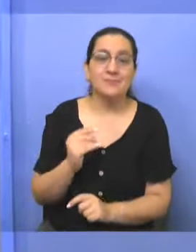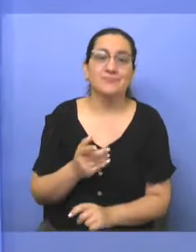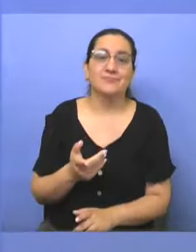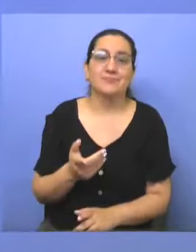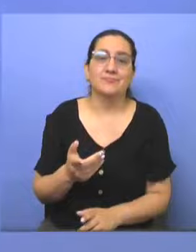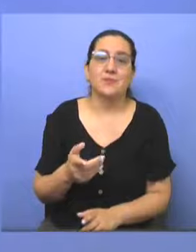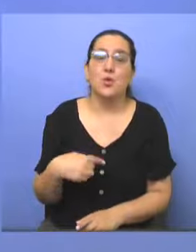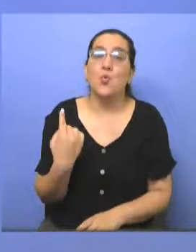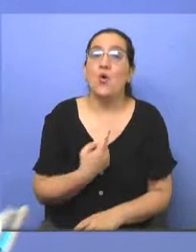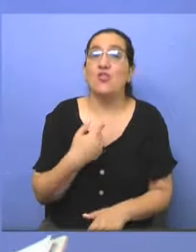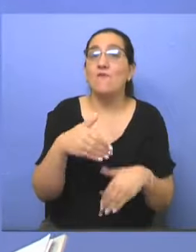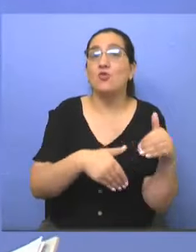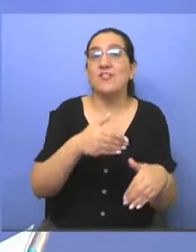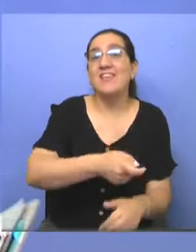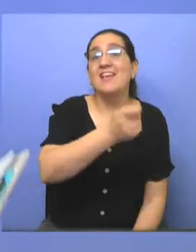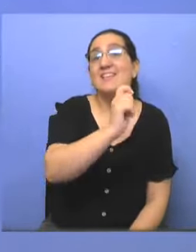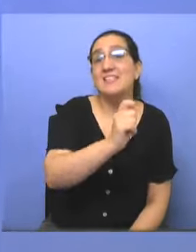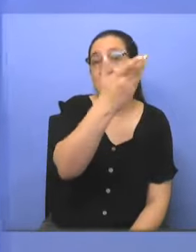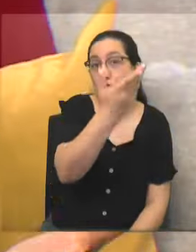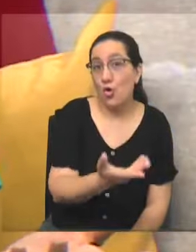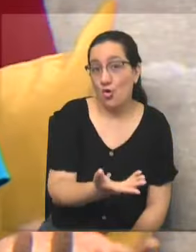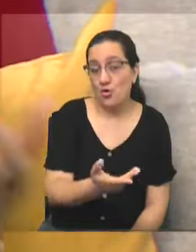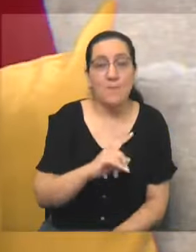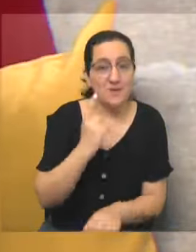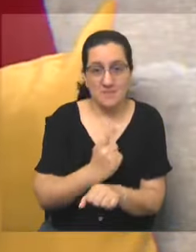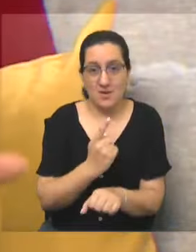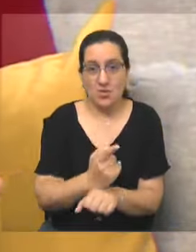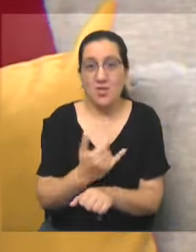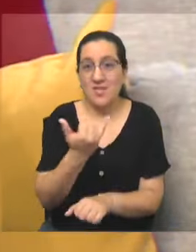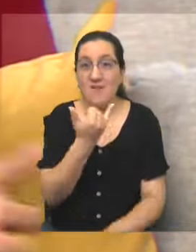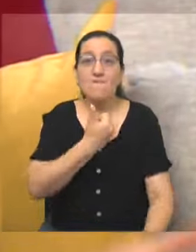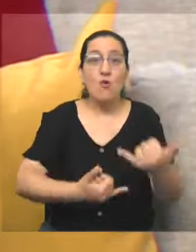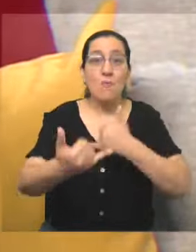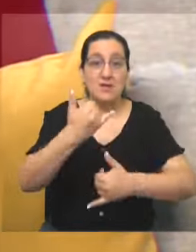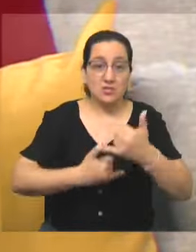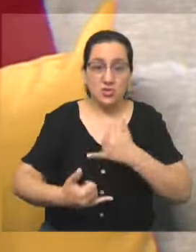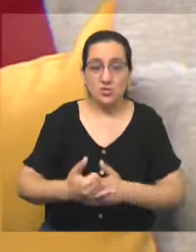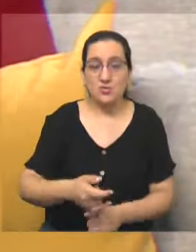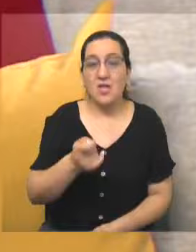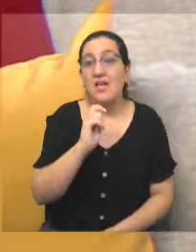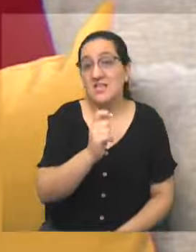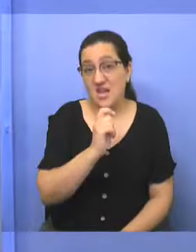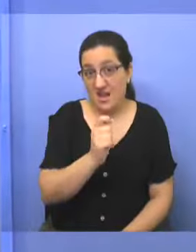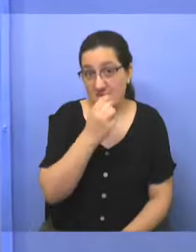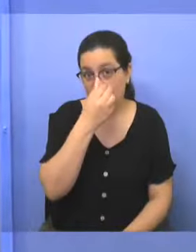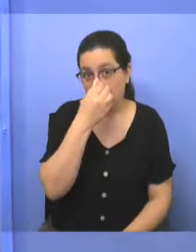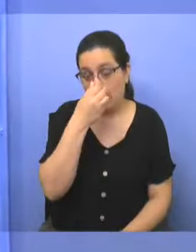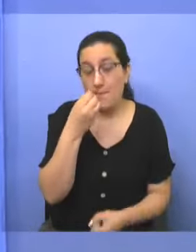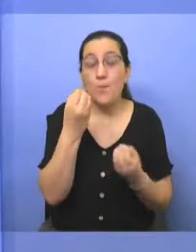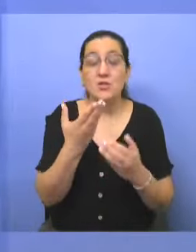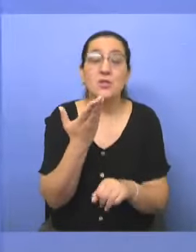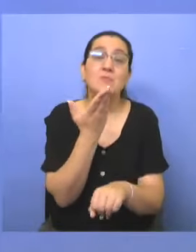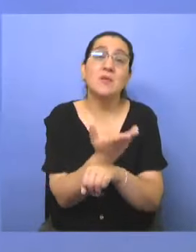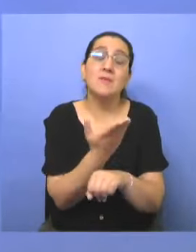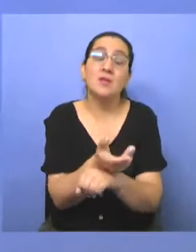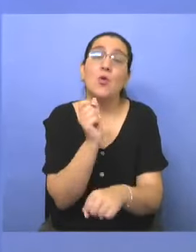saber nuestros votantes, quiénes son. Sí, es lo primero, ¿no? Tener la información de quiénes, a quiénes te estás dirigiendo. Ahí está. Por eso le vamos a pedir que ustedes